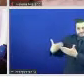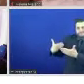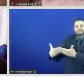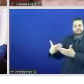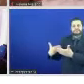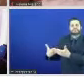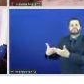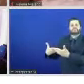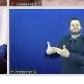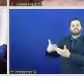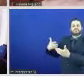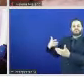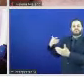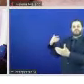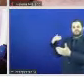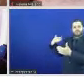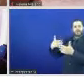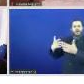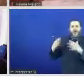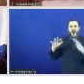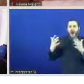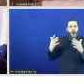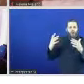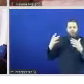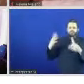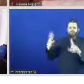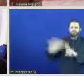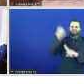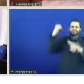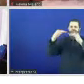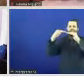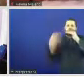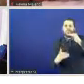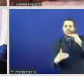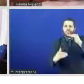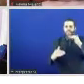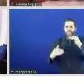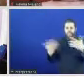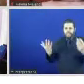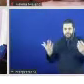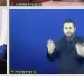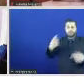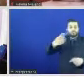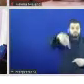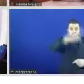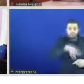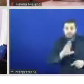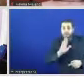Is there anyone that would like to start with answering that one? Gladys, can I pass to you? Thank you.